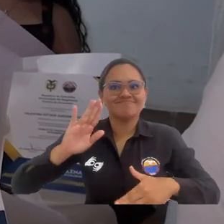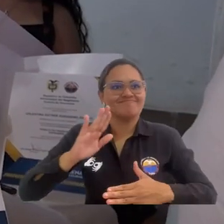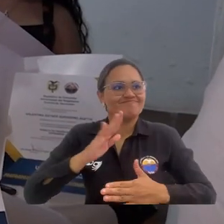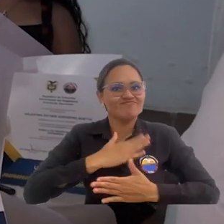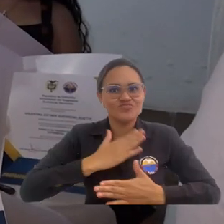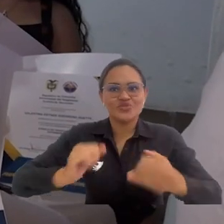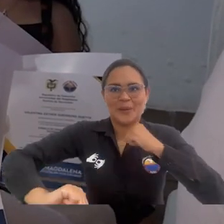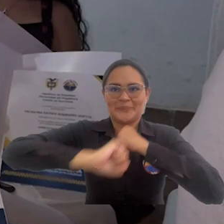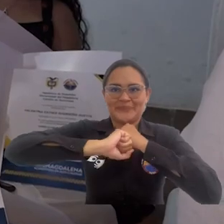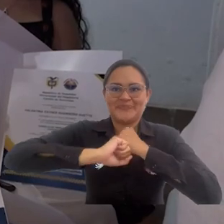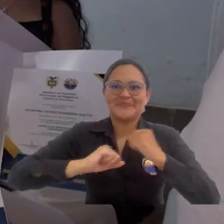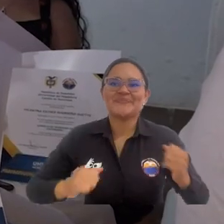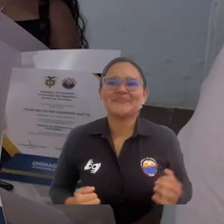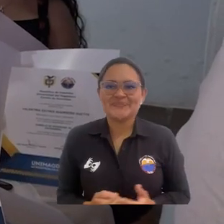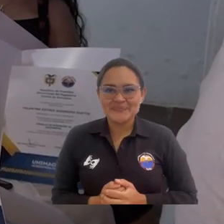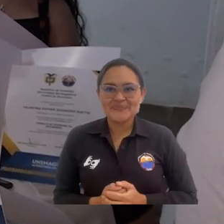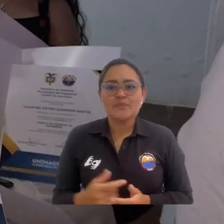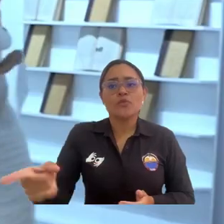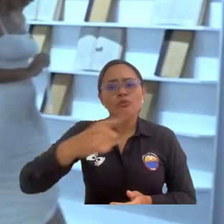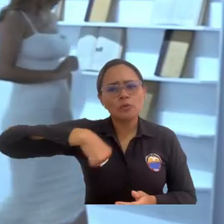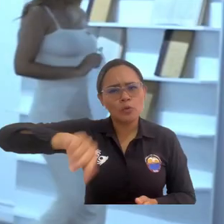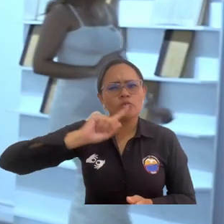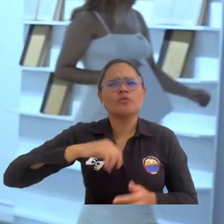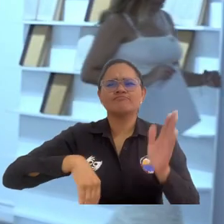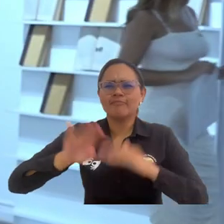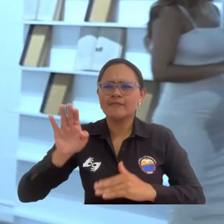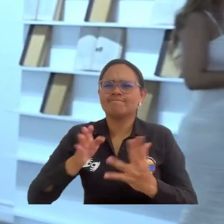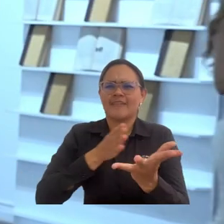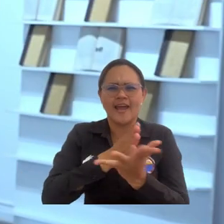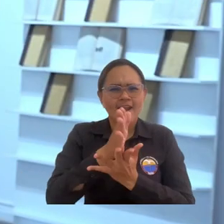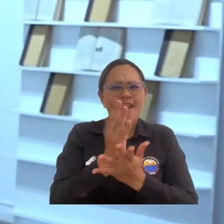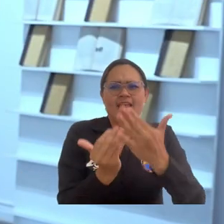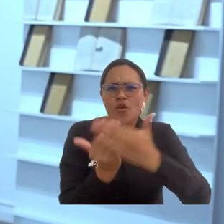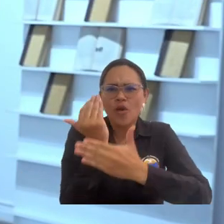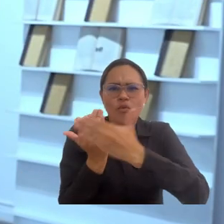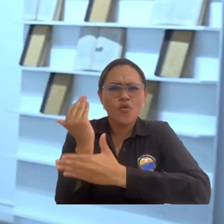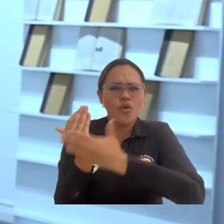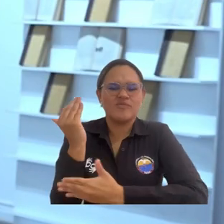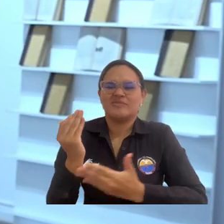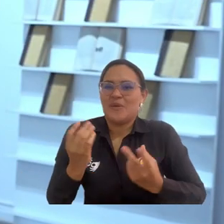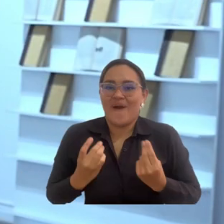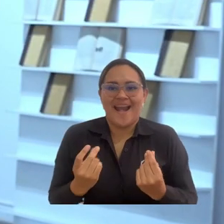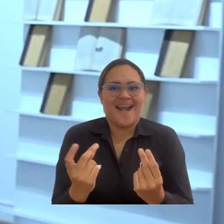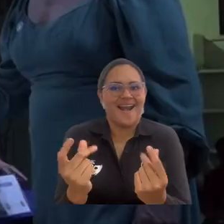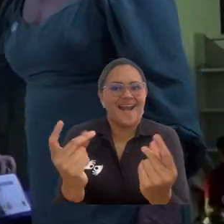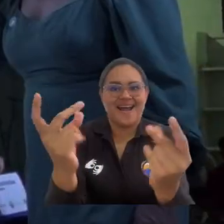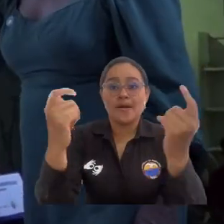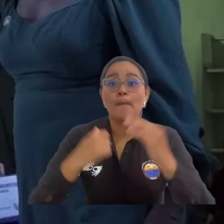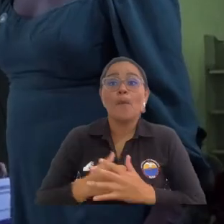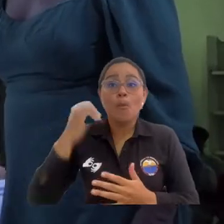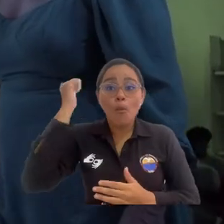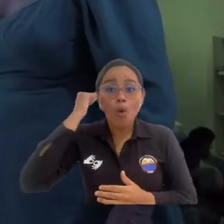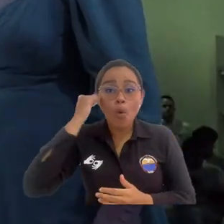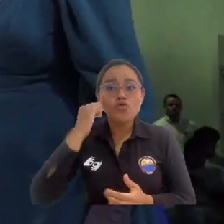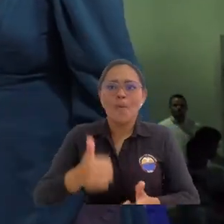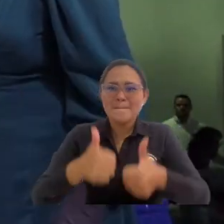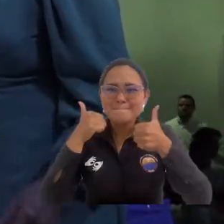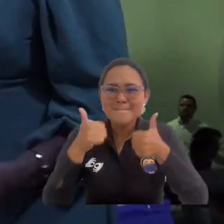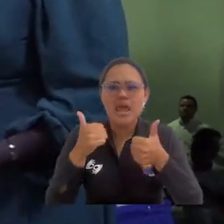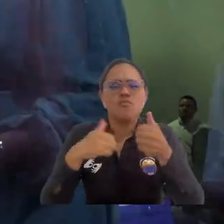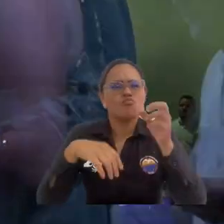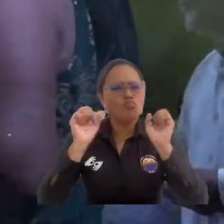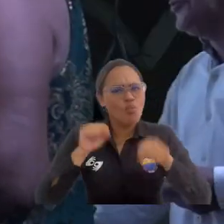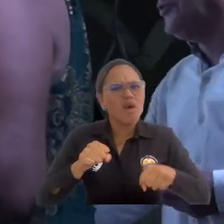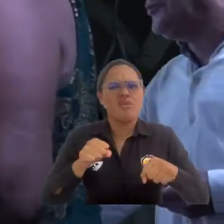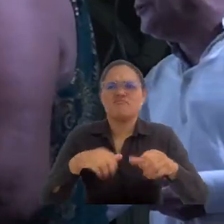que nos acogieron. Nosotros vamos a que los nuevos programas vayan con fluidez, que los docentes tengan una